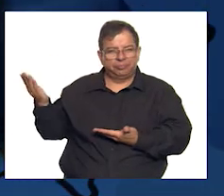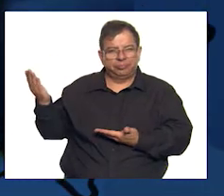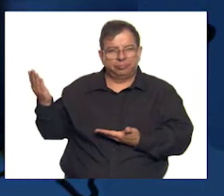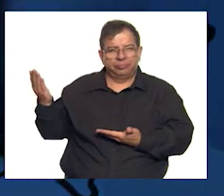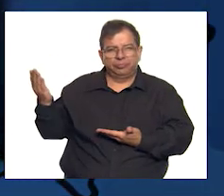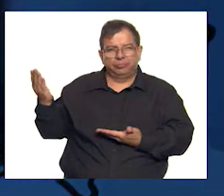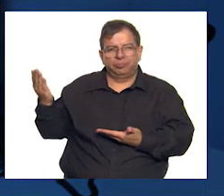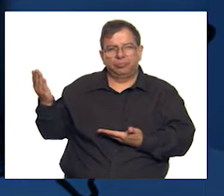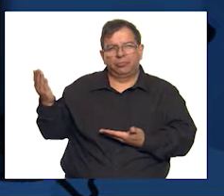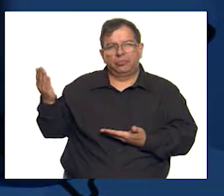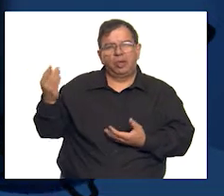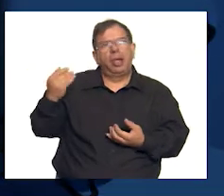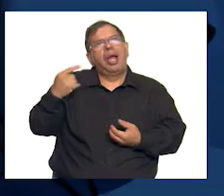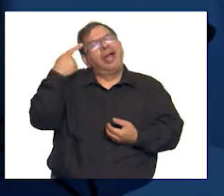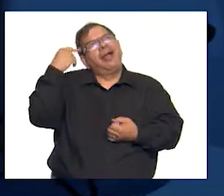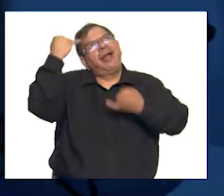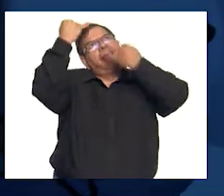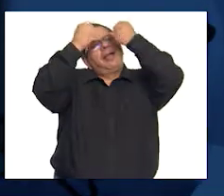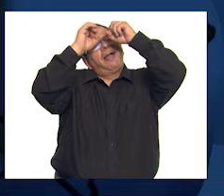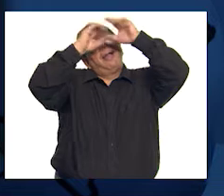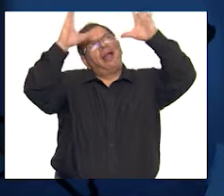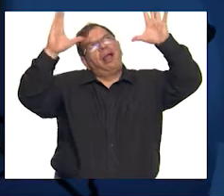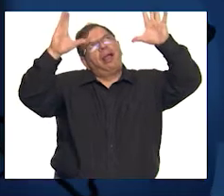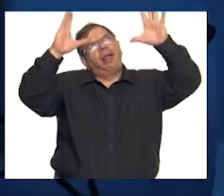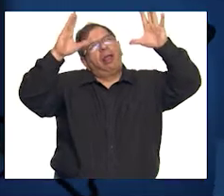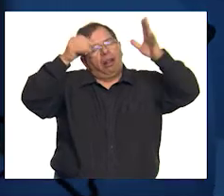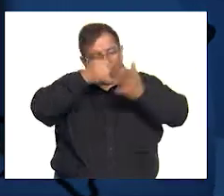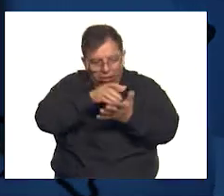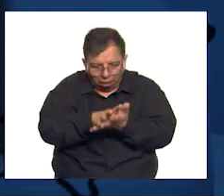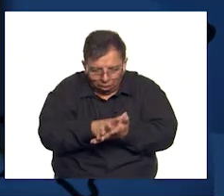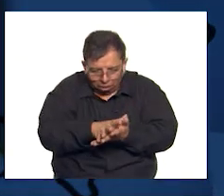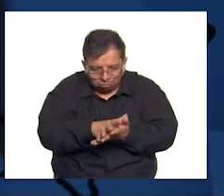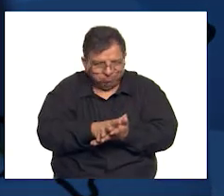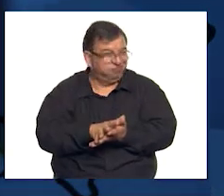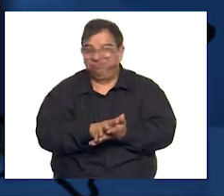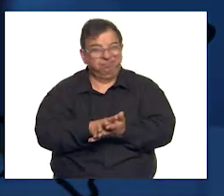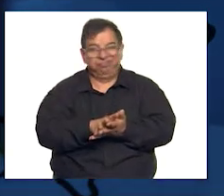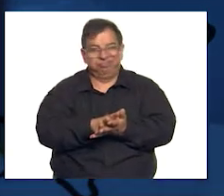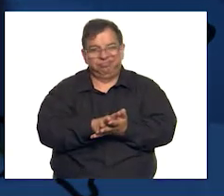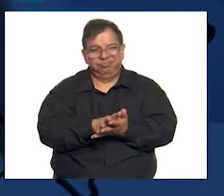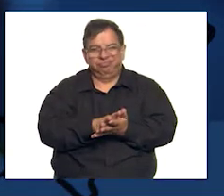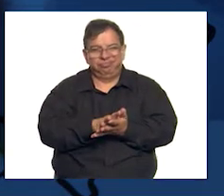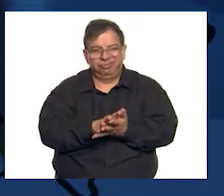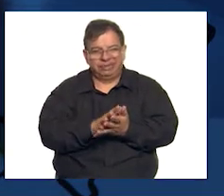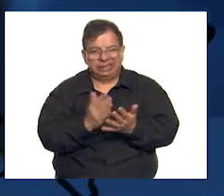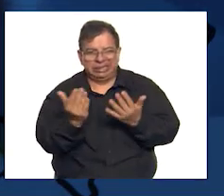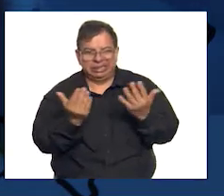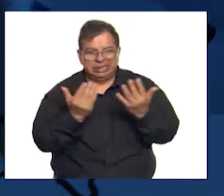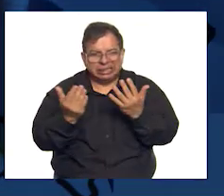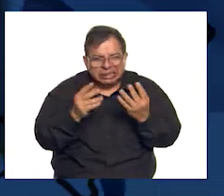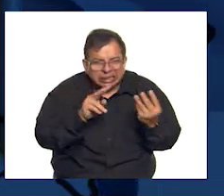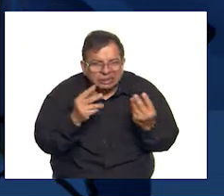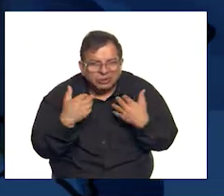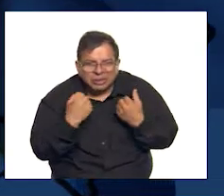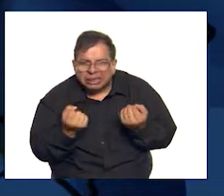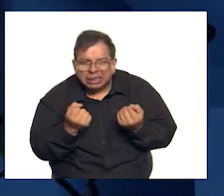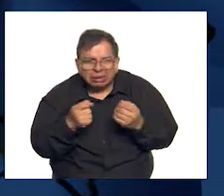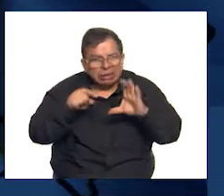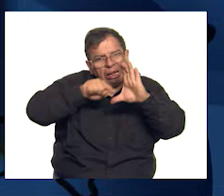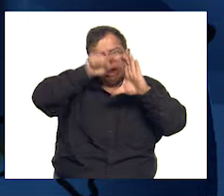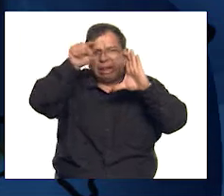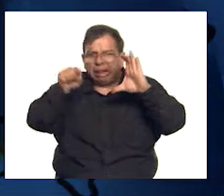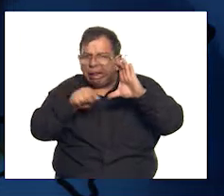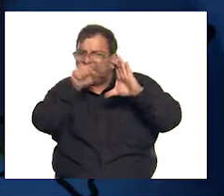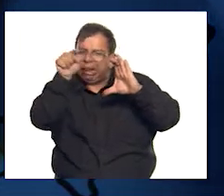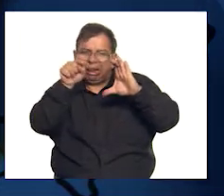en mi imaginación todo se veía muy bonito, pero ya en la práctica no resultó y ninguno de los dos textos podía leerse claramente, así que